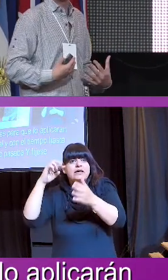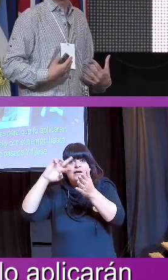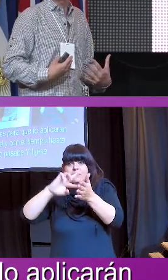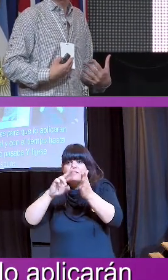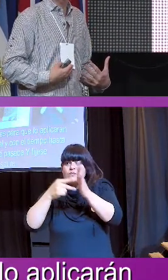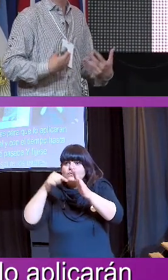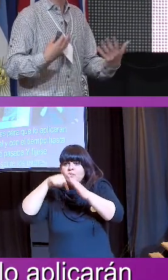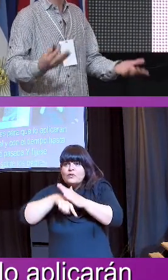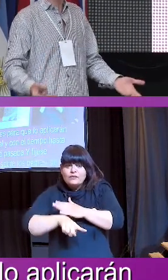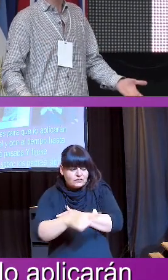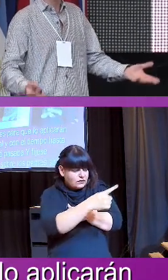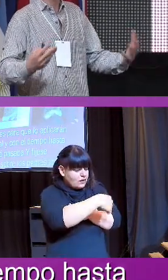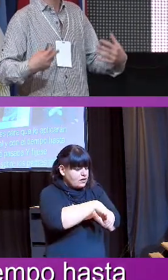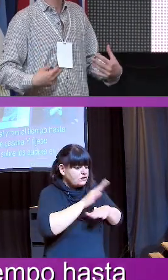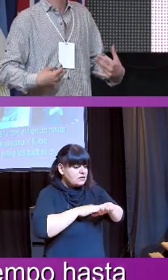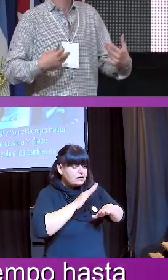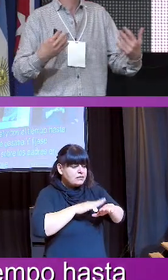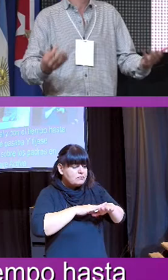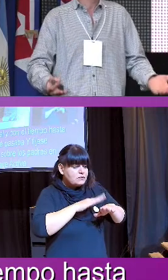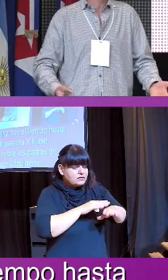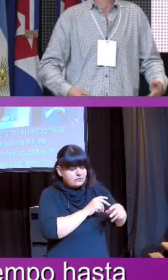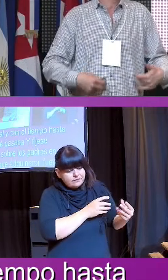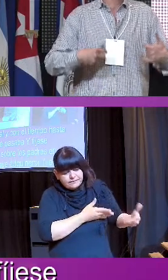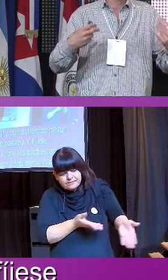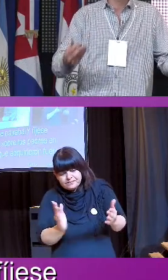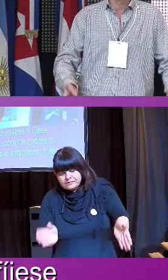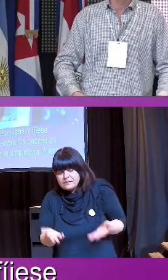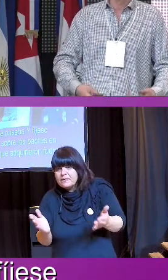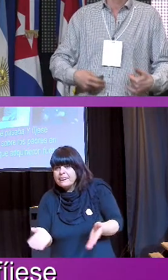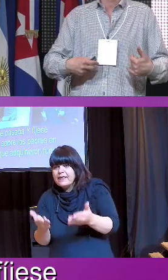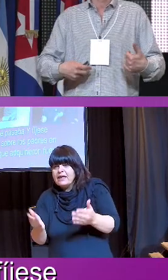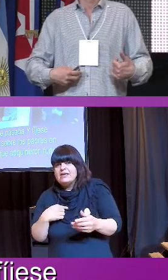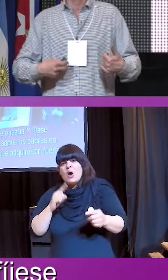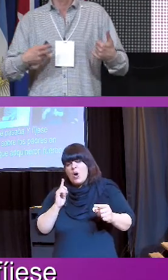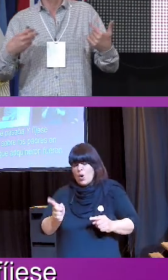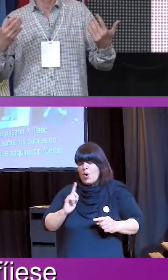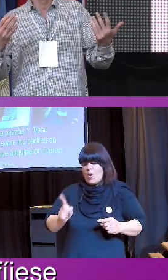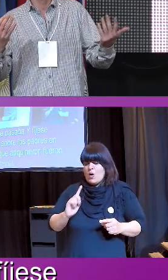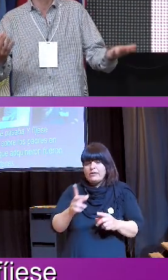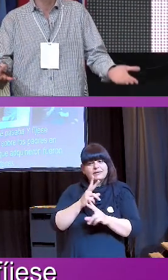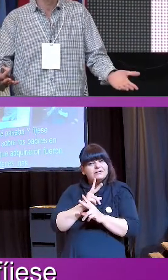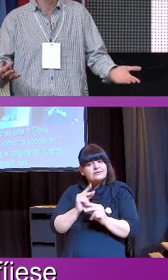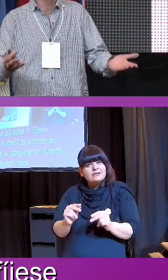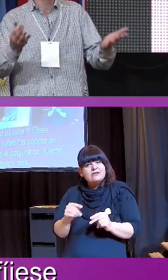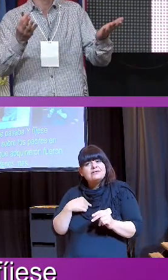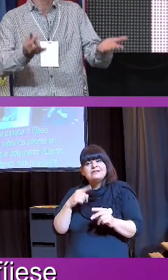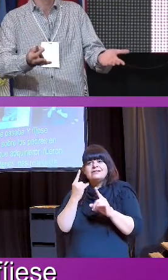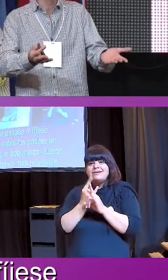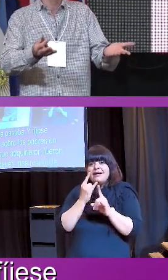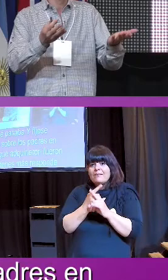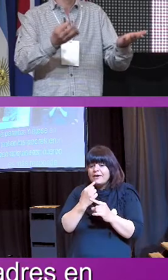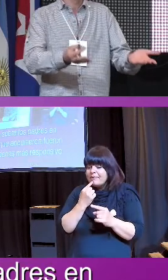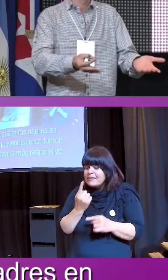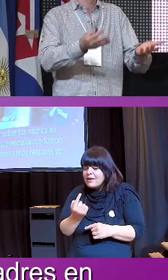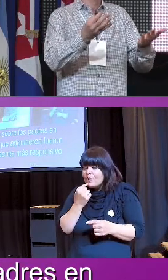los padres. En principio, a partir de las herramientas que adquirieron, fueron menos directivos, menos de dar órdenes, más responsivos, más de observar qué le